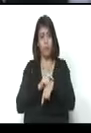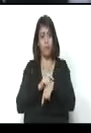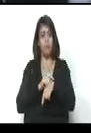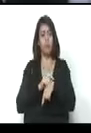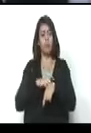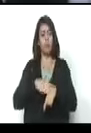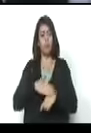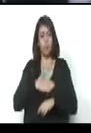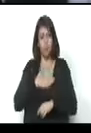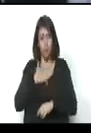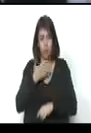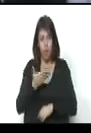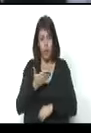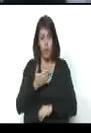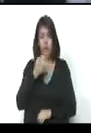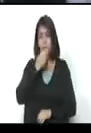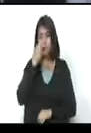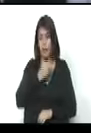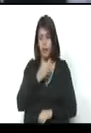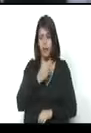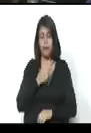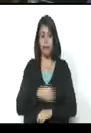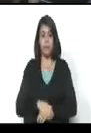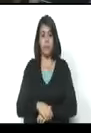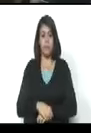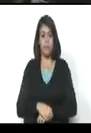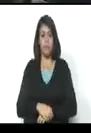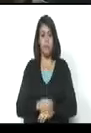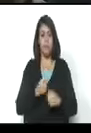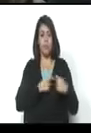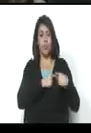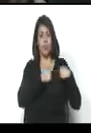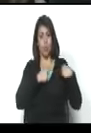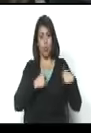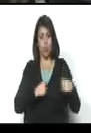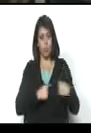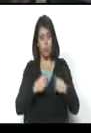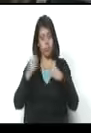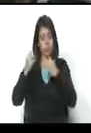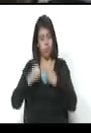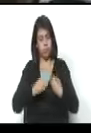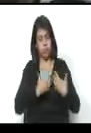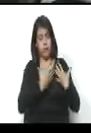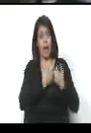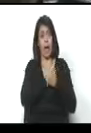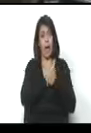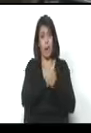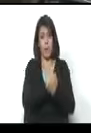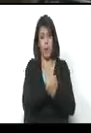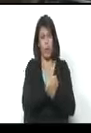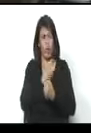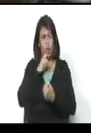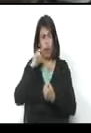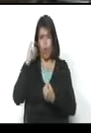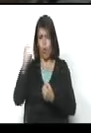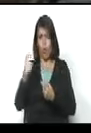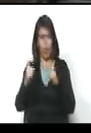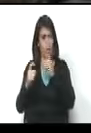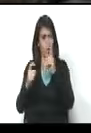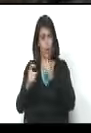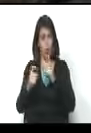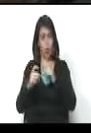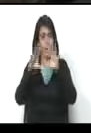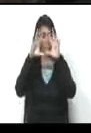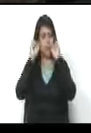la posibilidad de llenar su corazón de amor y no de odio y comprender el